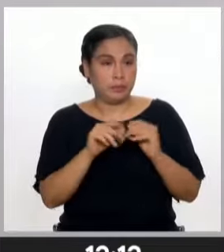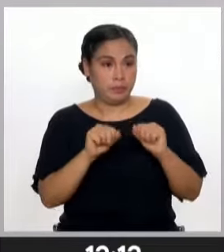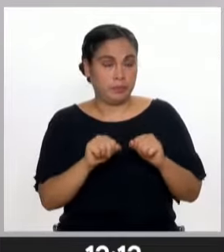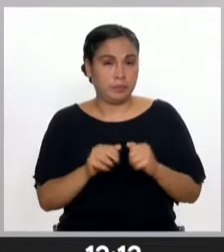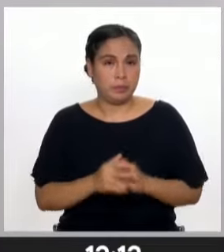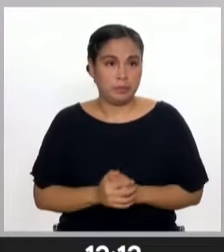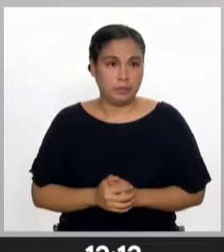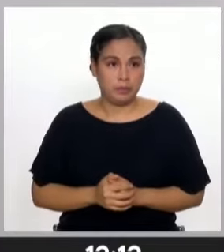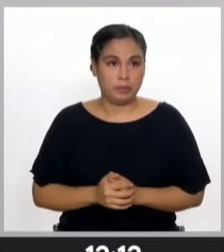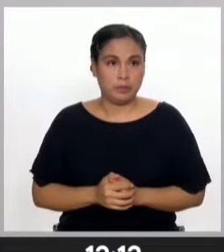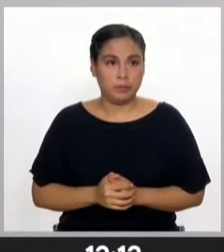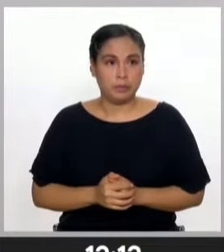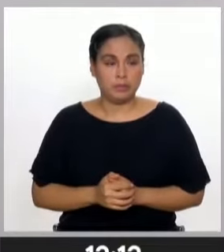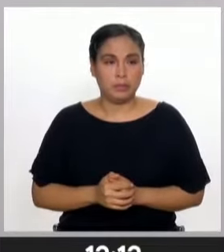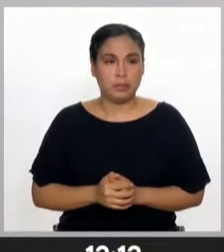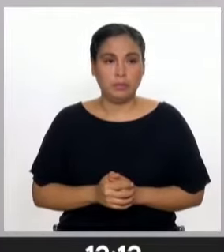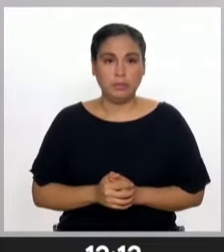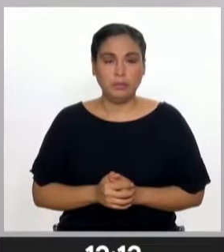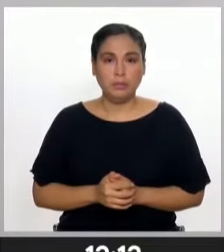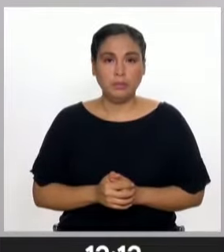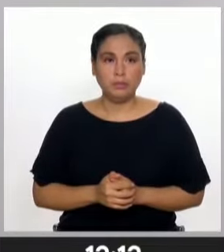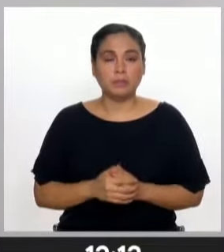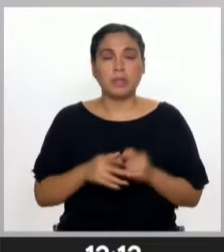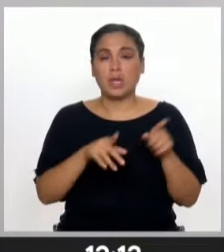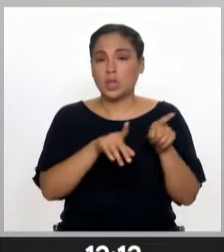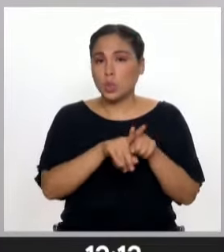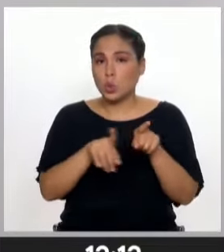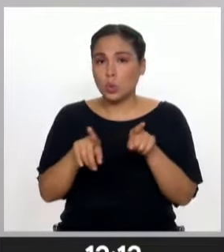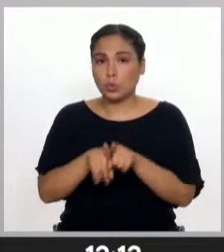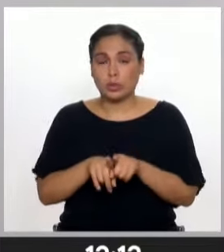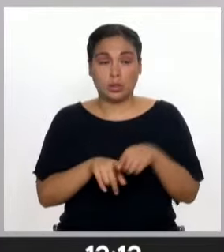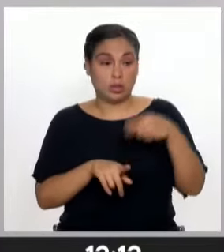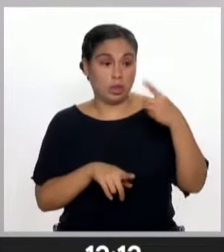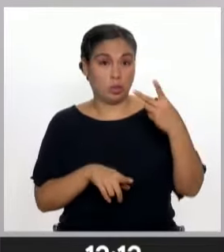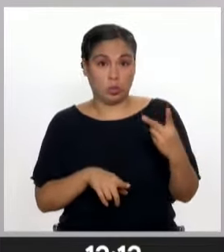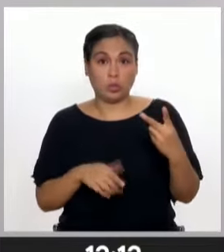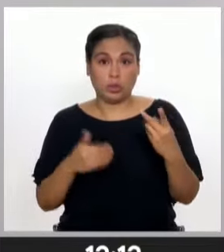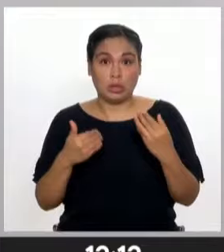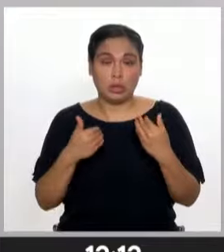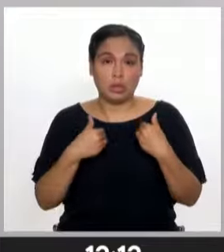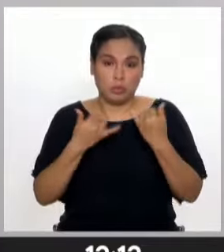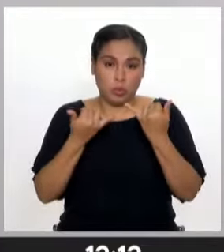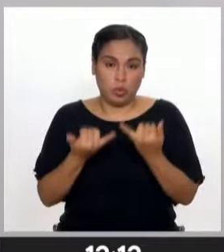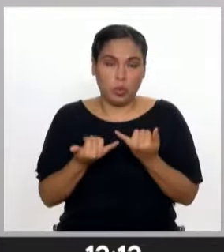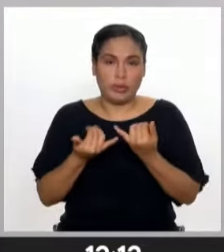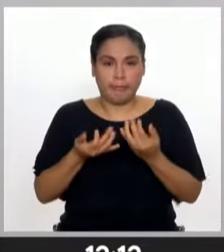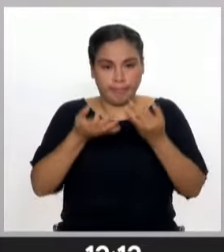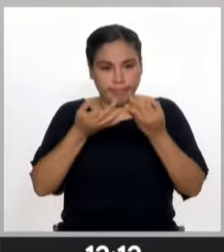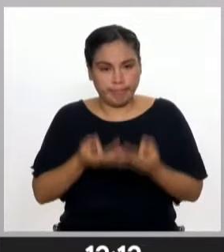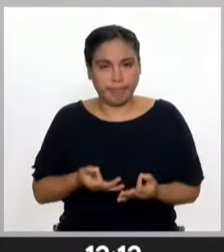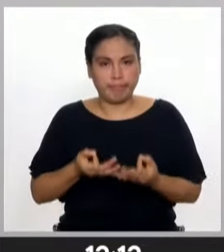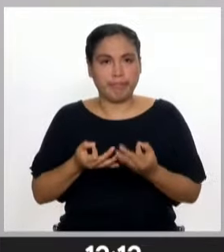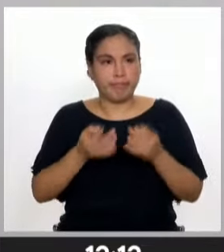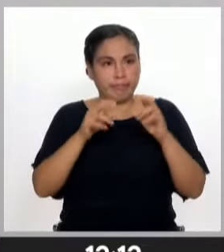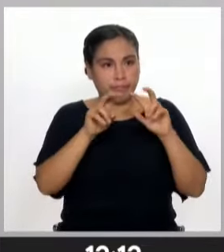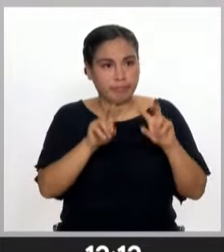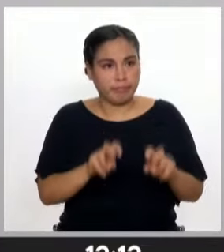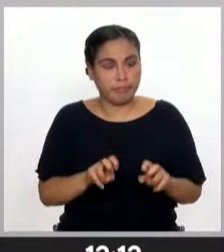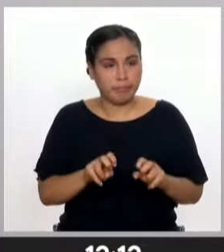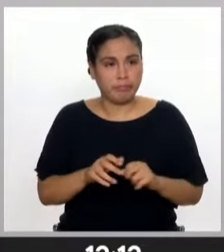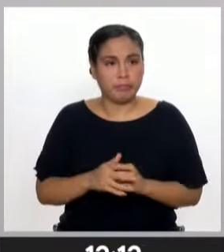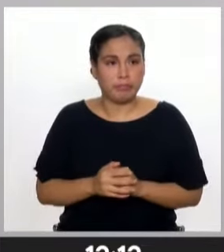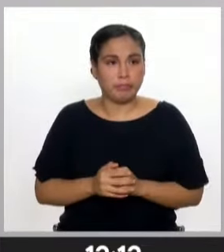Sí. ¿Y Chusa? Sí, entonces... Esas dos tenemos que tomar las medidas del caso porque, como se ha dicho...